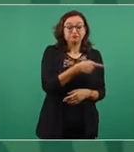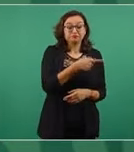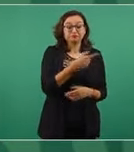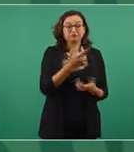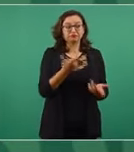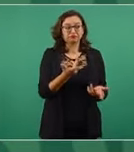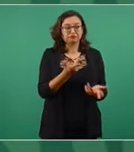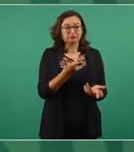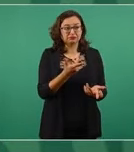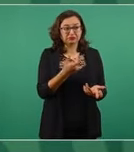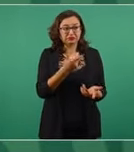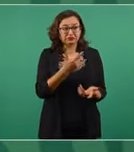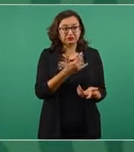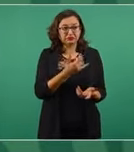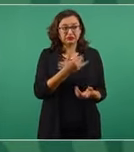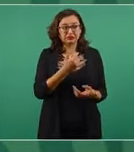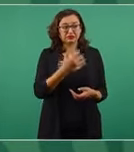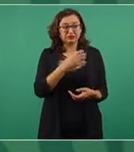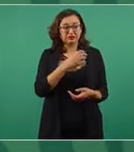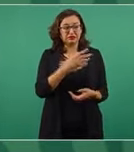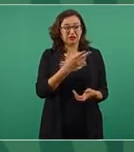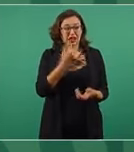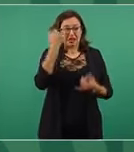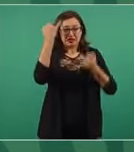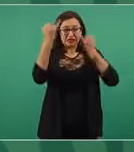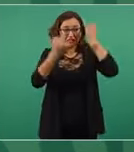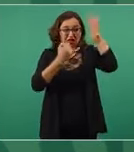prejuicios, no como el